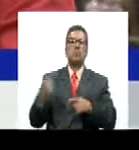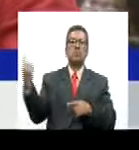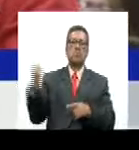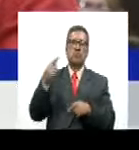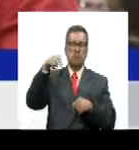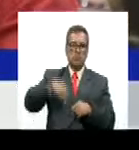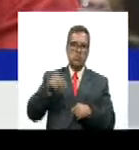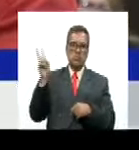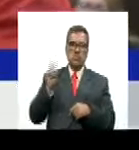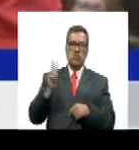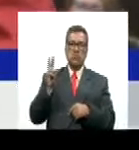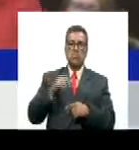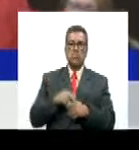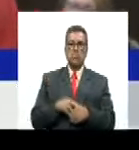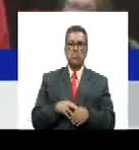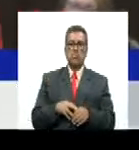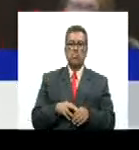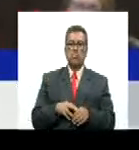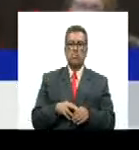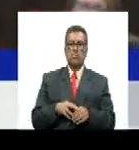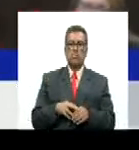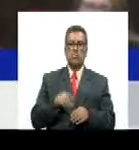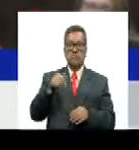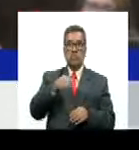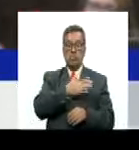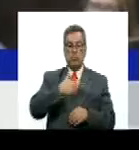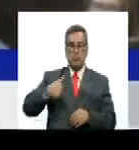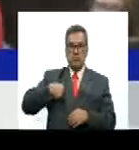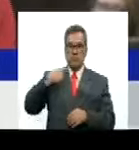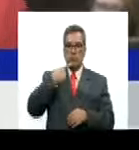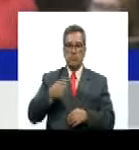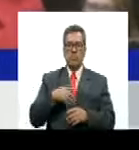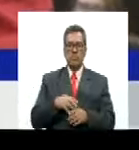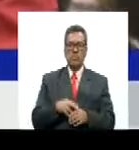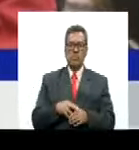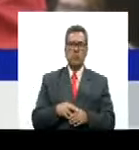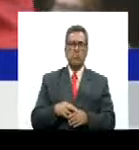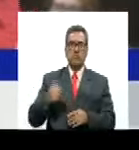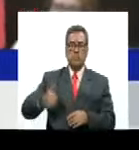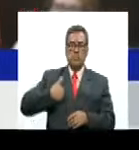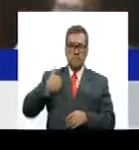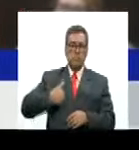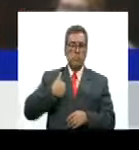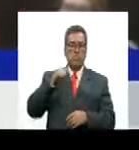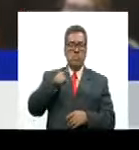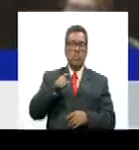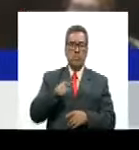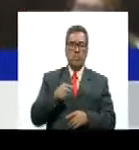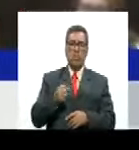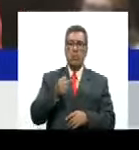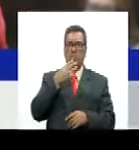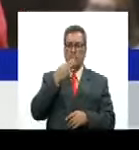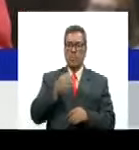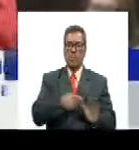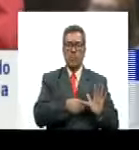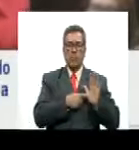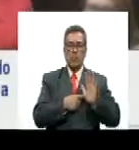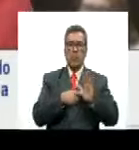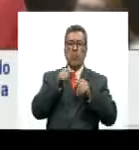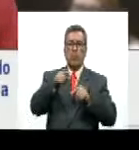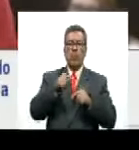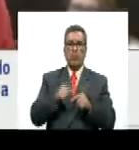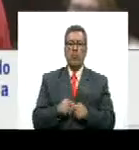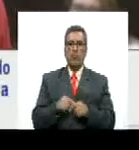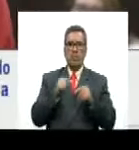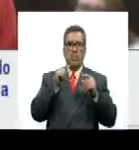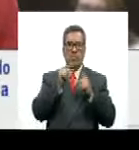nuestro país. Yo quisiera destacar, aprovechando la extraordinaria ponencia